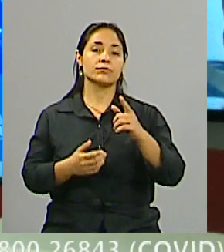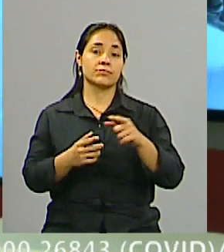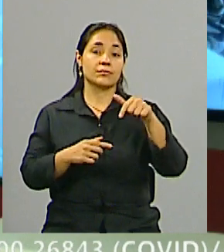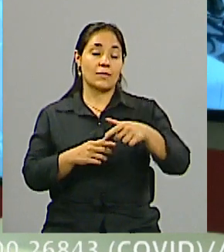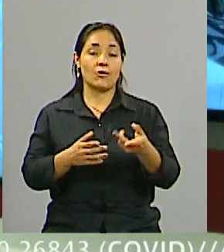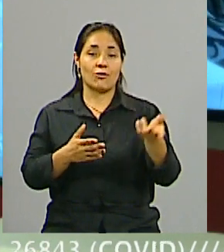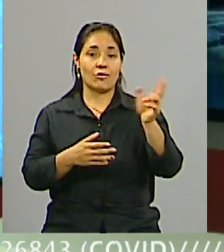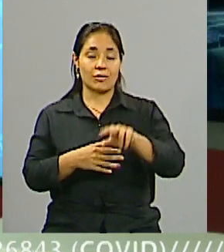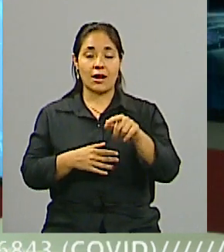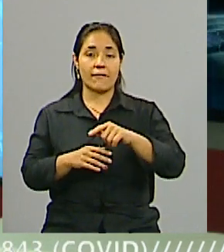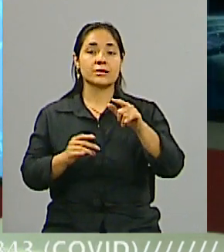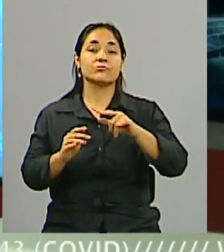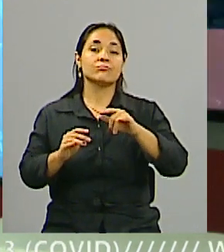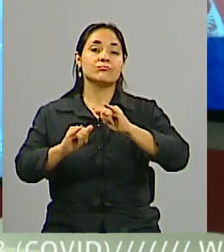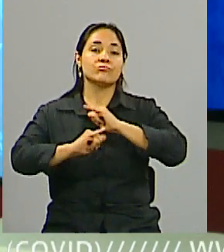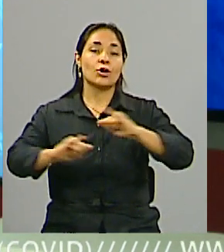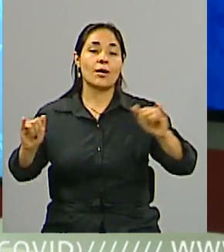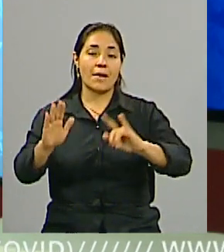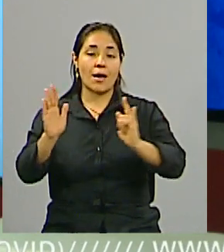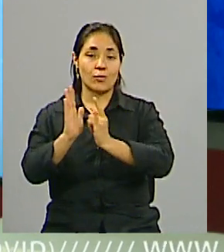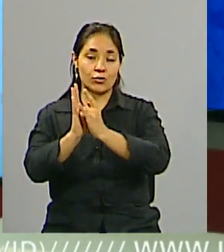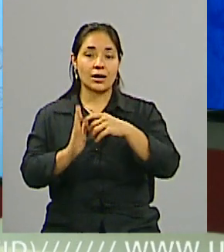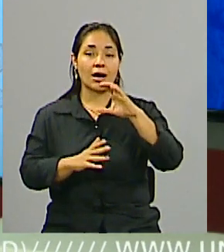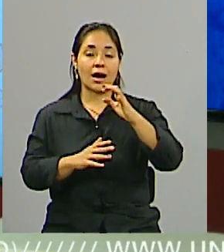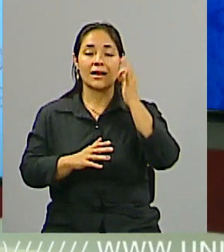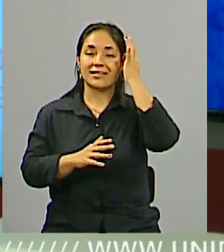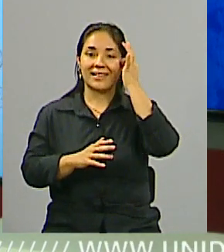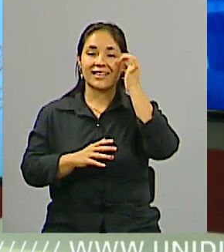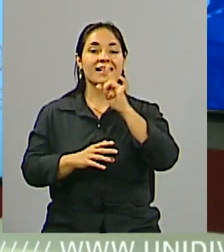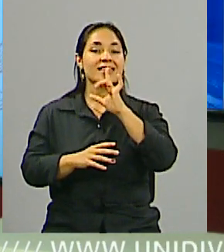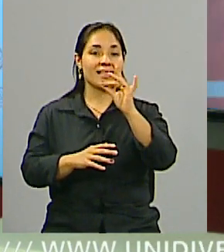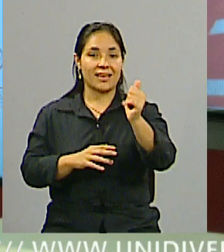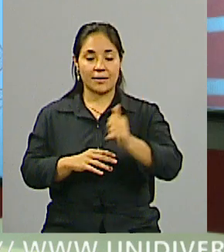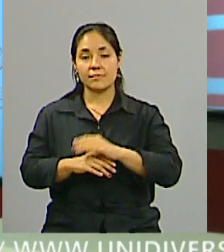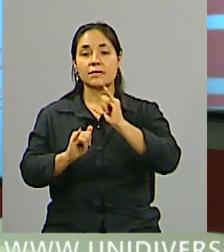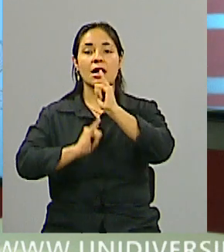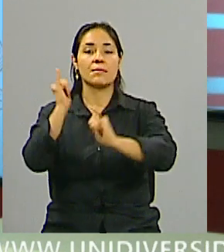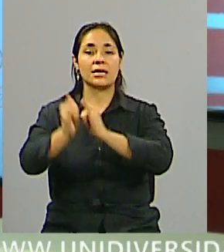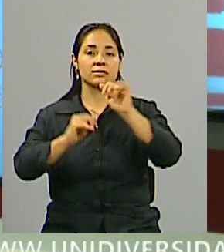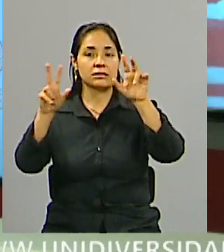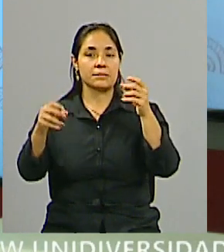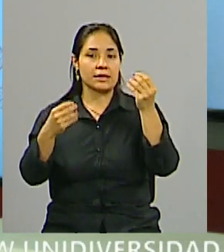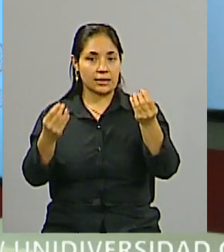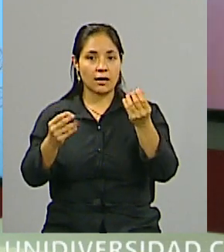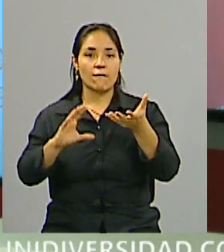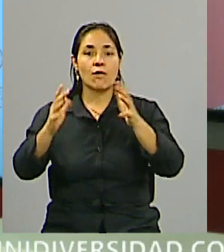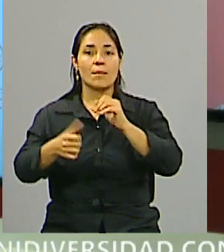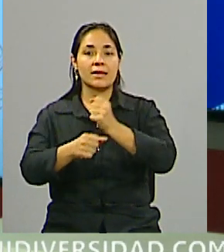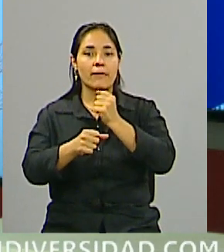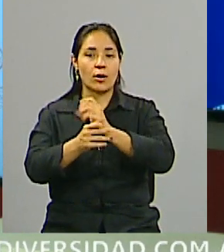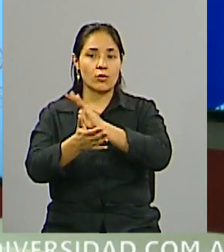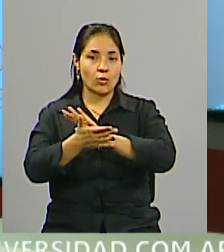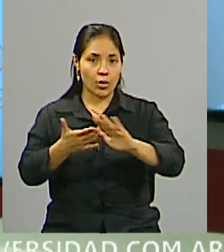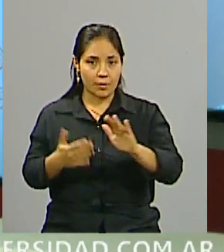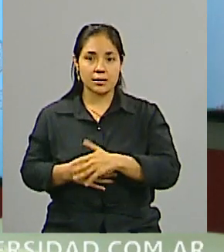Estamos en un nuevo bloque aquí en Apuntes, en el 30 de la TDA. Vamos a hablar, y lo habíamos anticipado, de nuevas formas de trabajo. Me parece